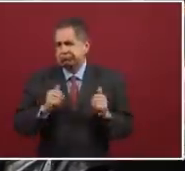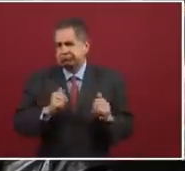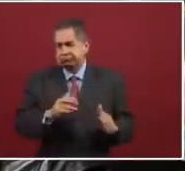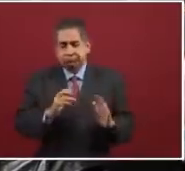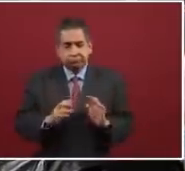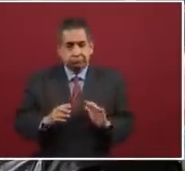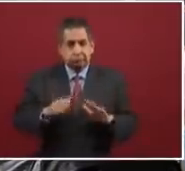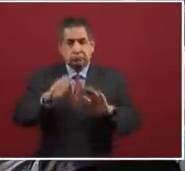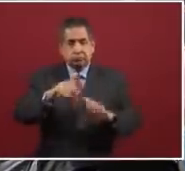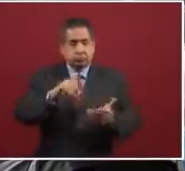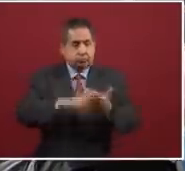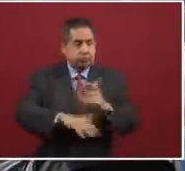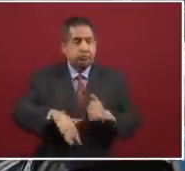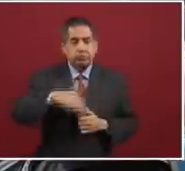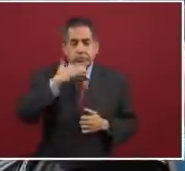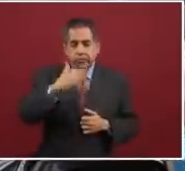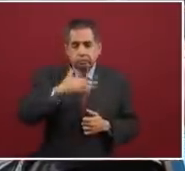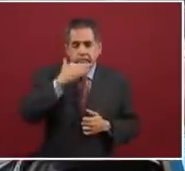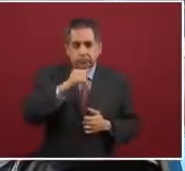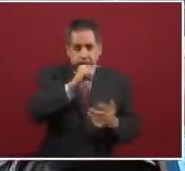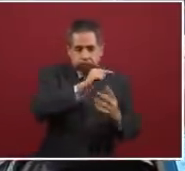Cuando se trata de un acto de corrupción,